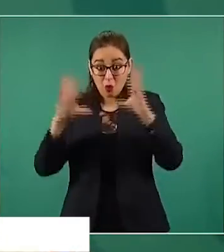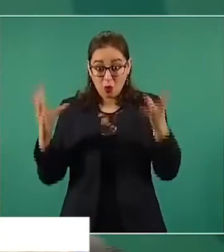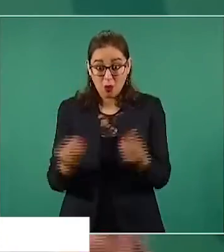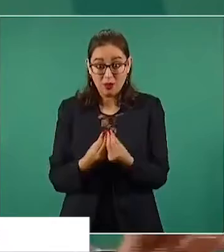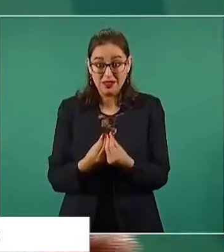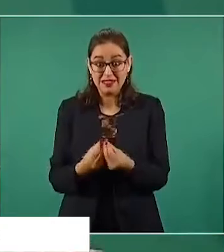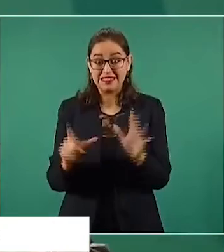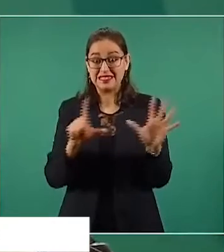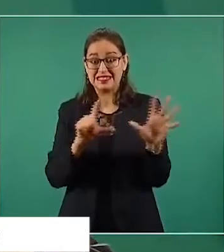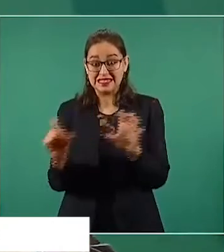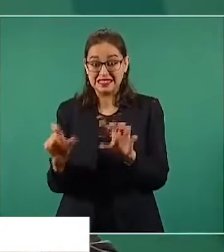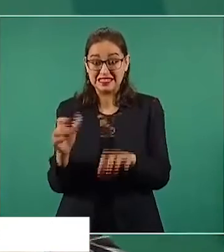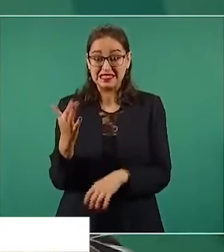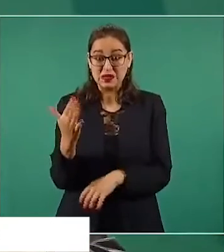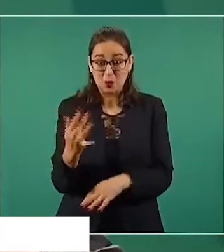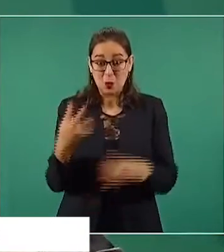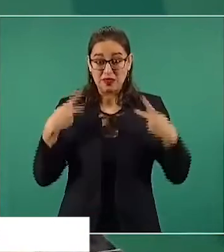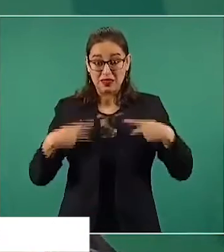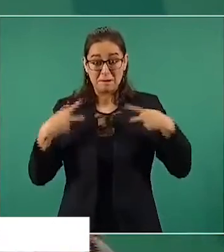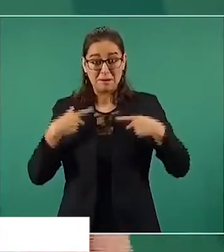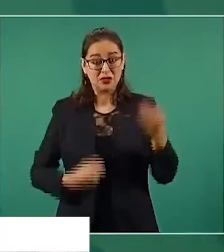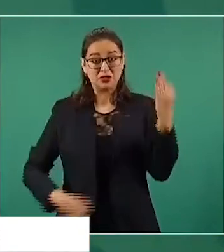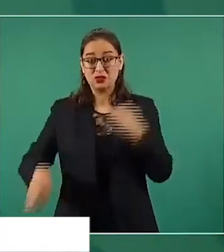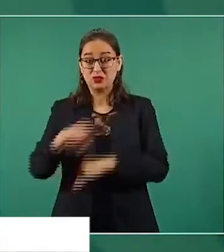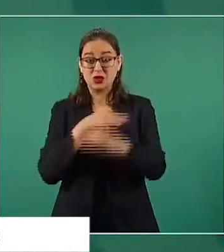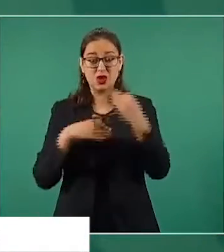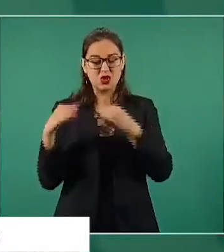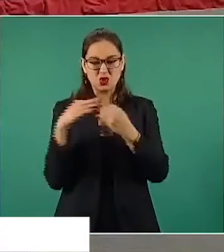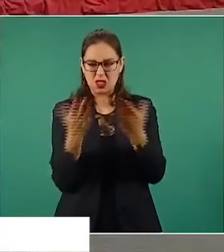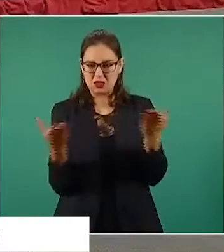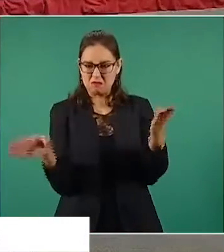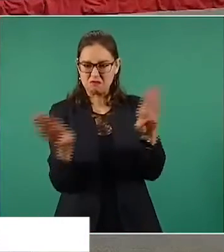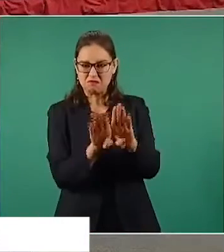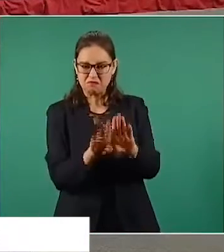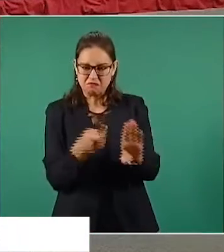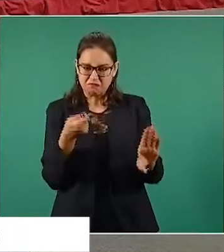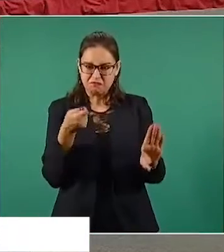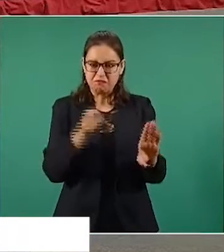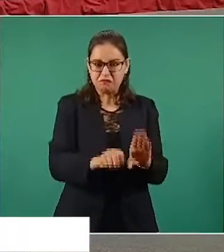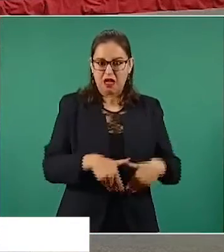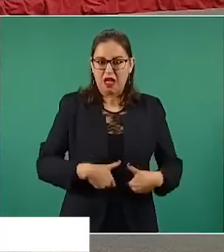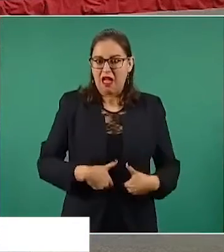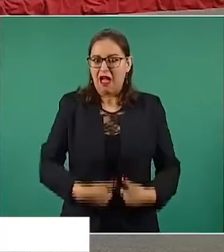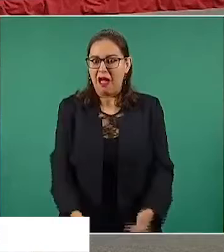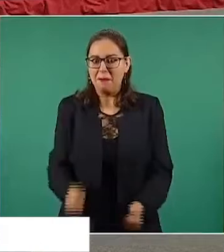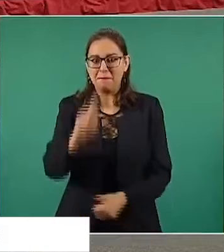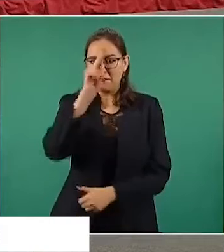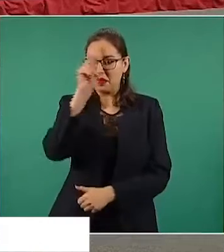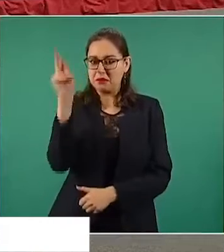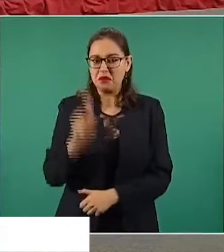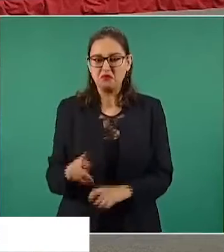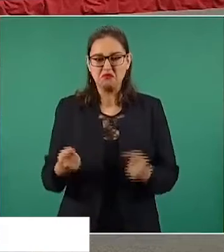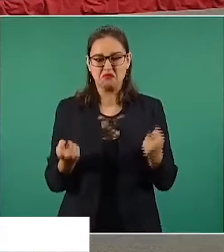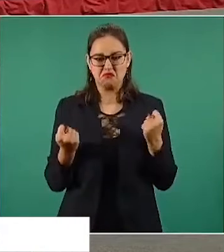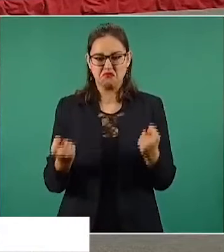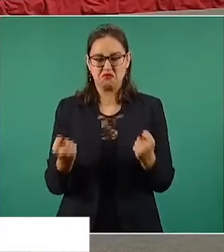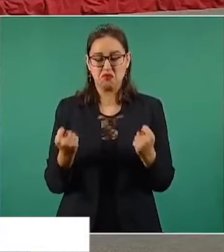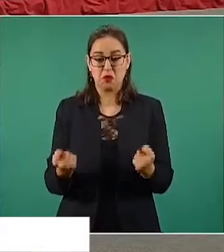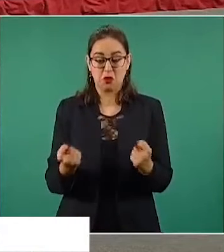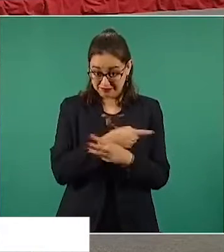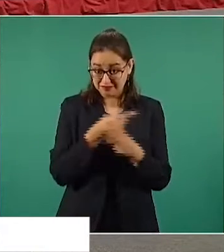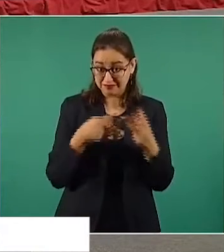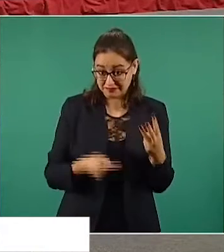Ebrard informó de otro caso de migrantes secuestrados en Tenosique, Tabasco. Y ahora vamos a ver otro caso que es en Tenosique, en donde estaban